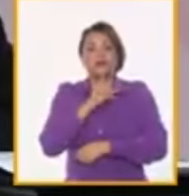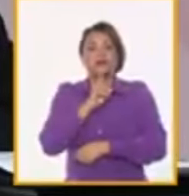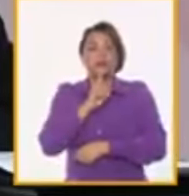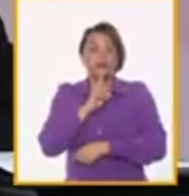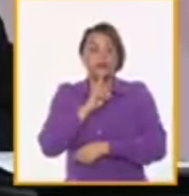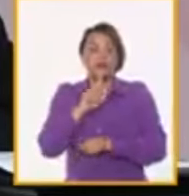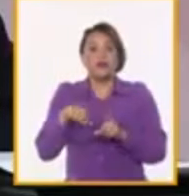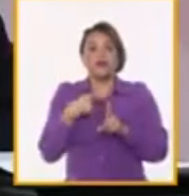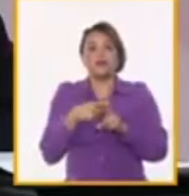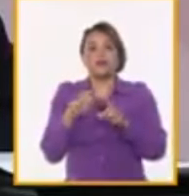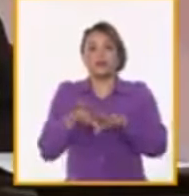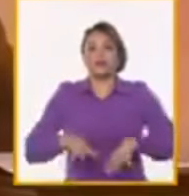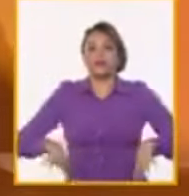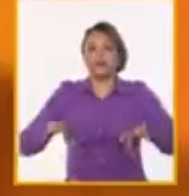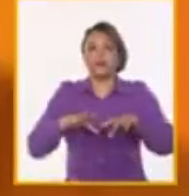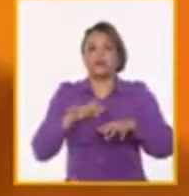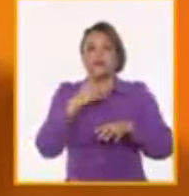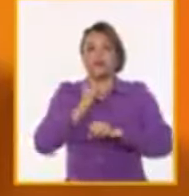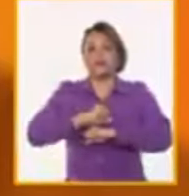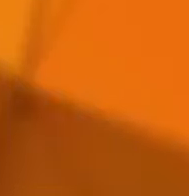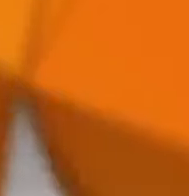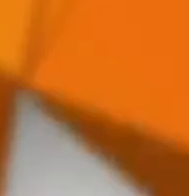situación de nuestras fuentes de abasto.